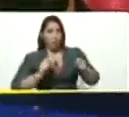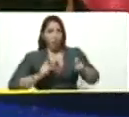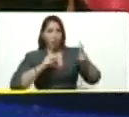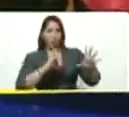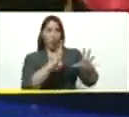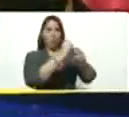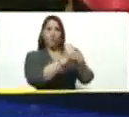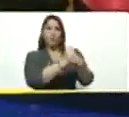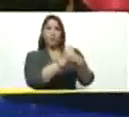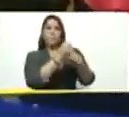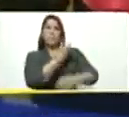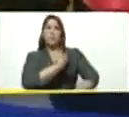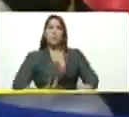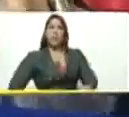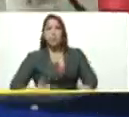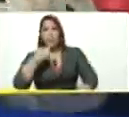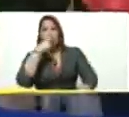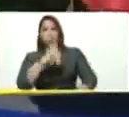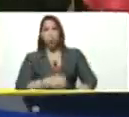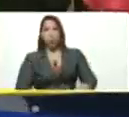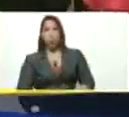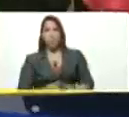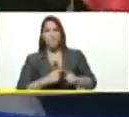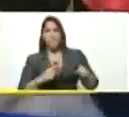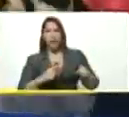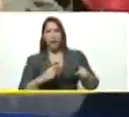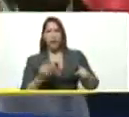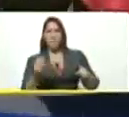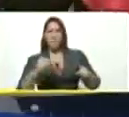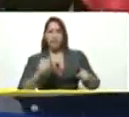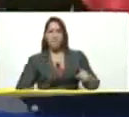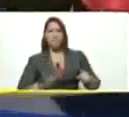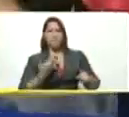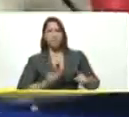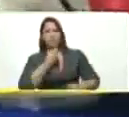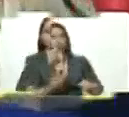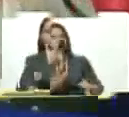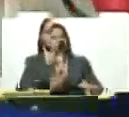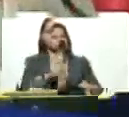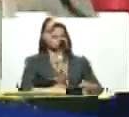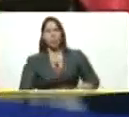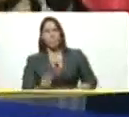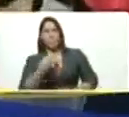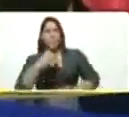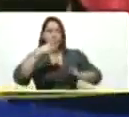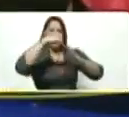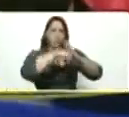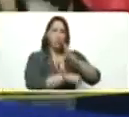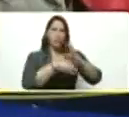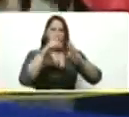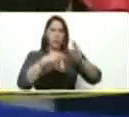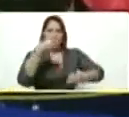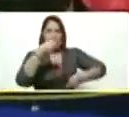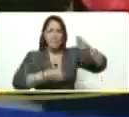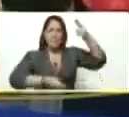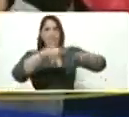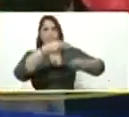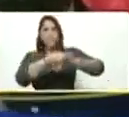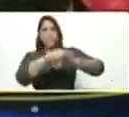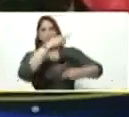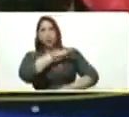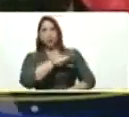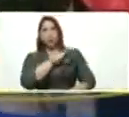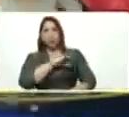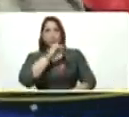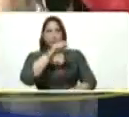confianza del presidente Nicolás Maduro para lo más puro, lo más hermoso, lo más profundo, que es la construcción del socialismo